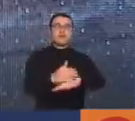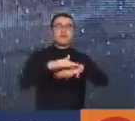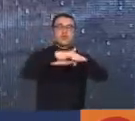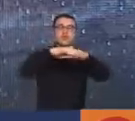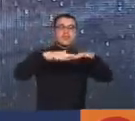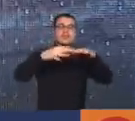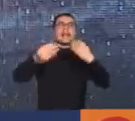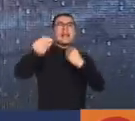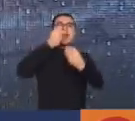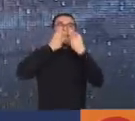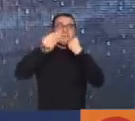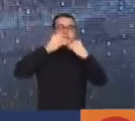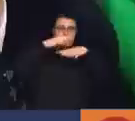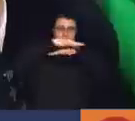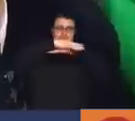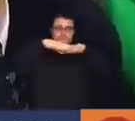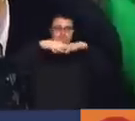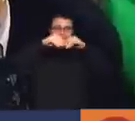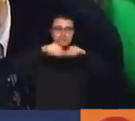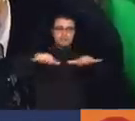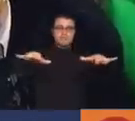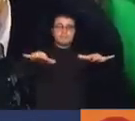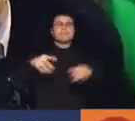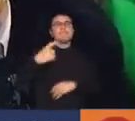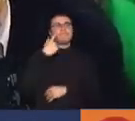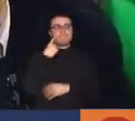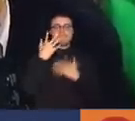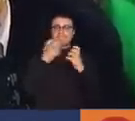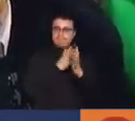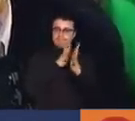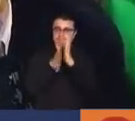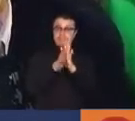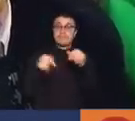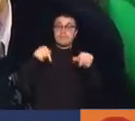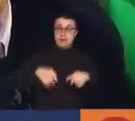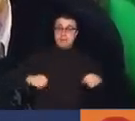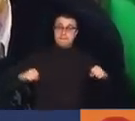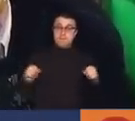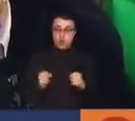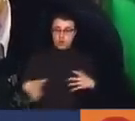alimenticia. Yo quiero insistir en esto, el hambre aumentó en Bogotá.